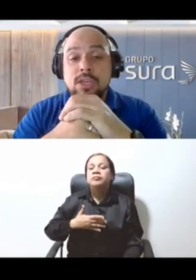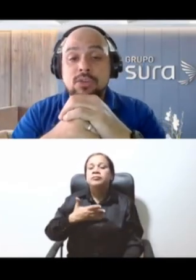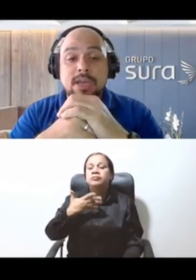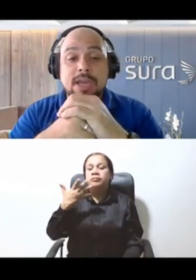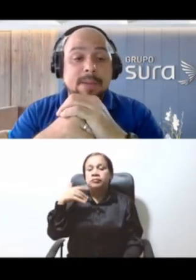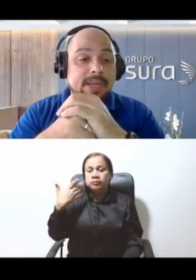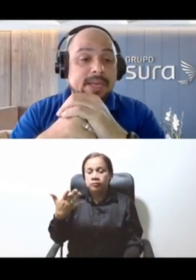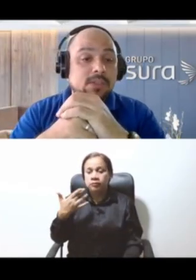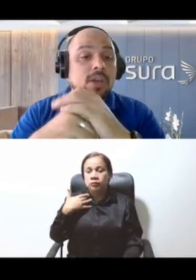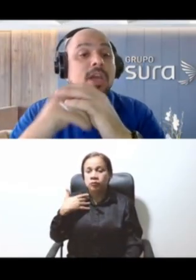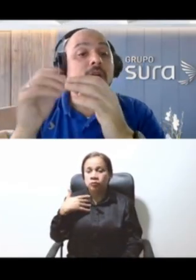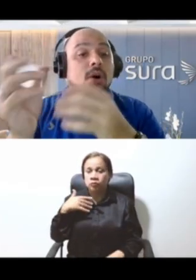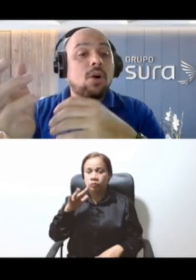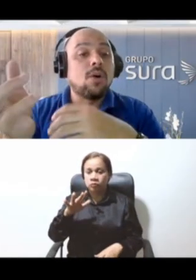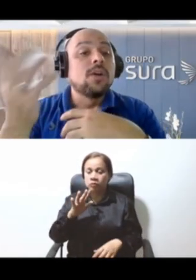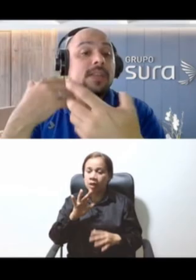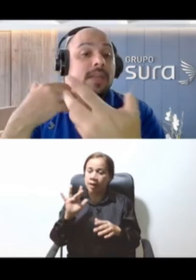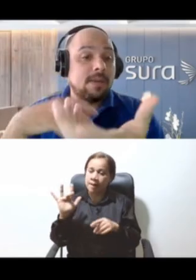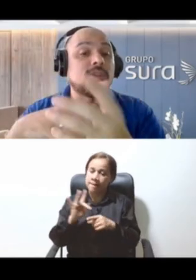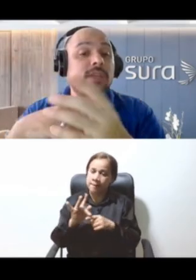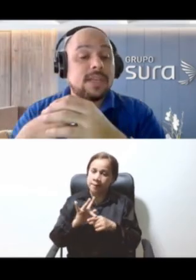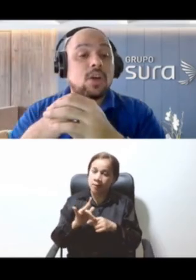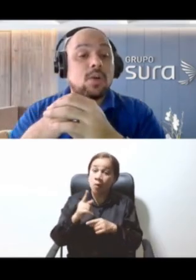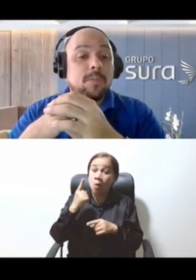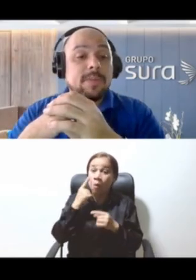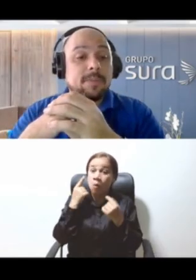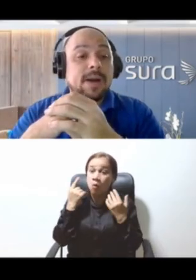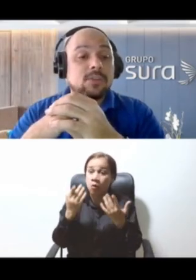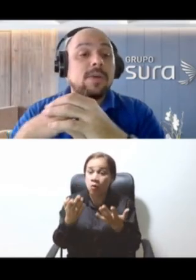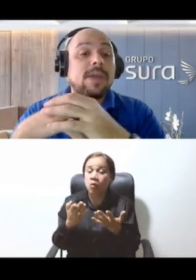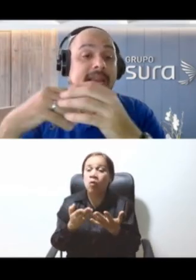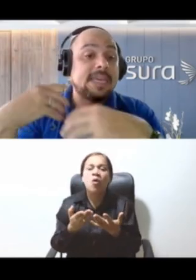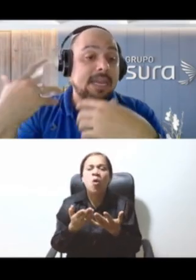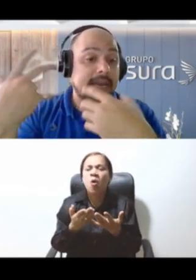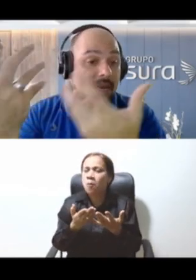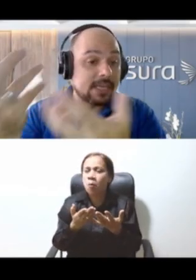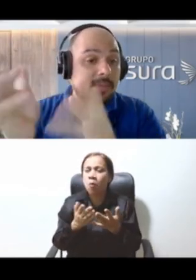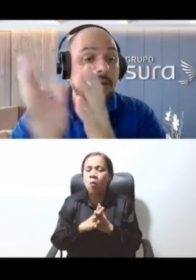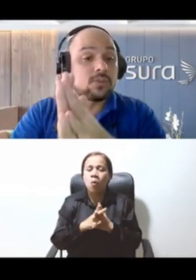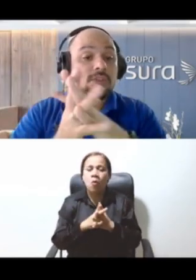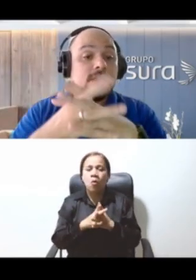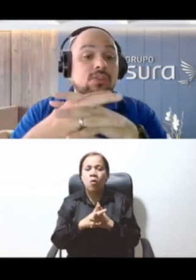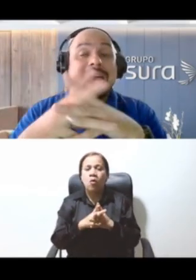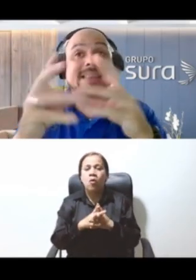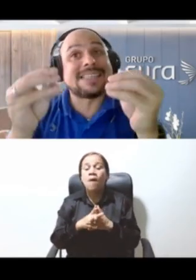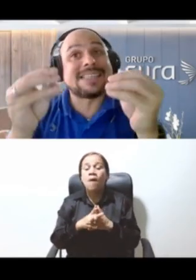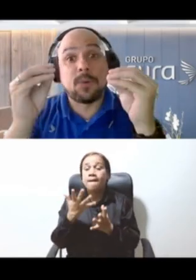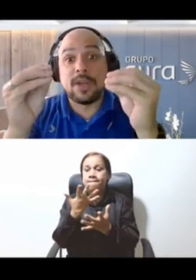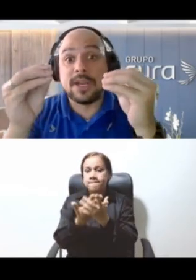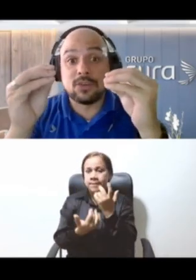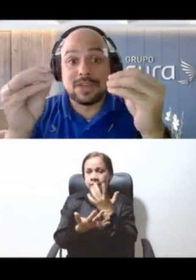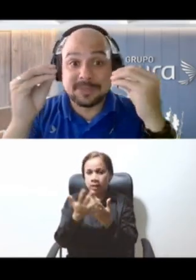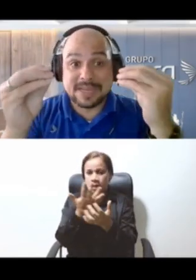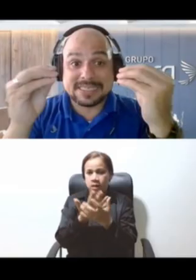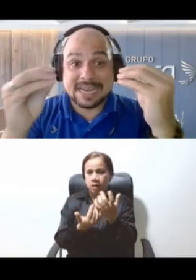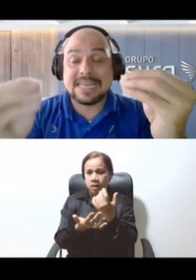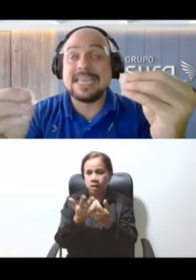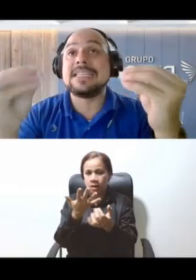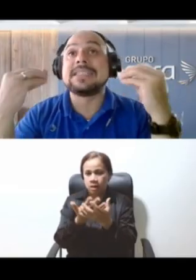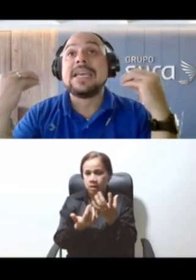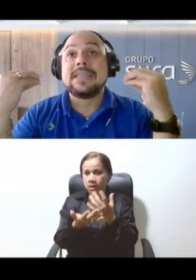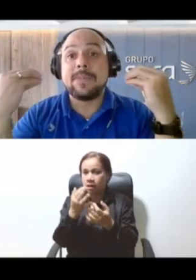de nuestro contexto de aplicación. Ojo, debemos de tener como primer paso el higiene de las manos, chicos, antes de ponernos